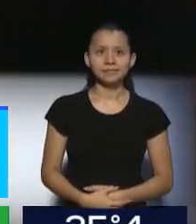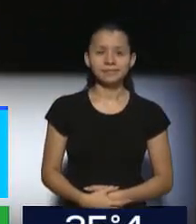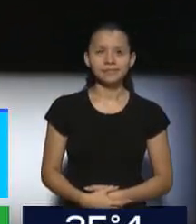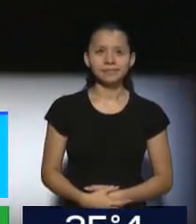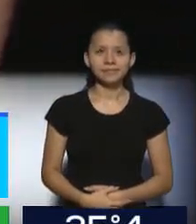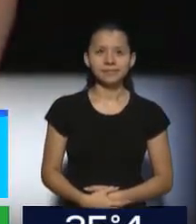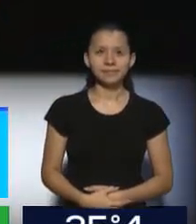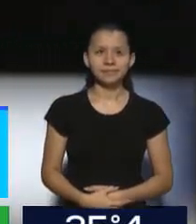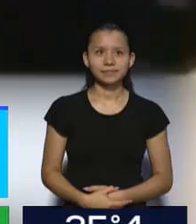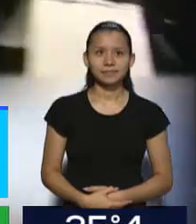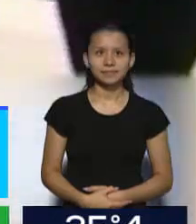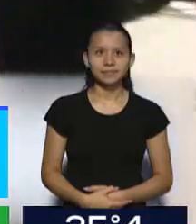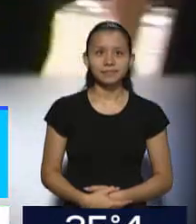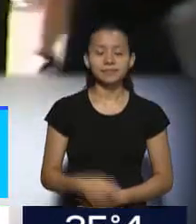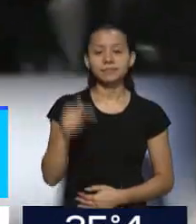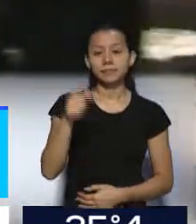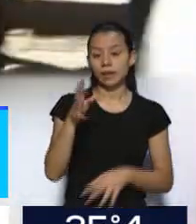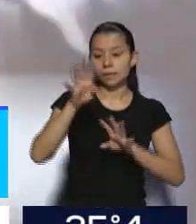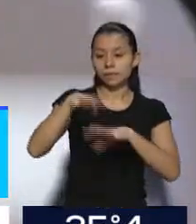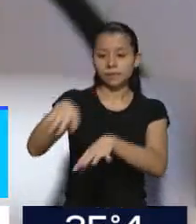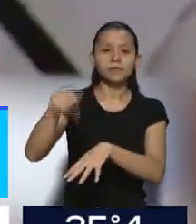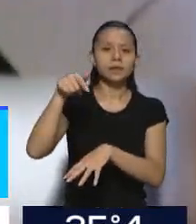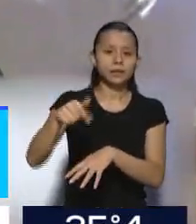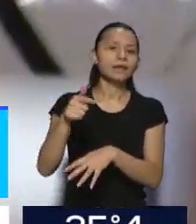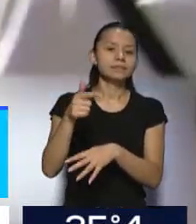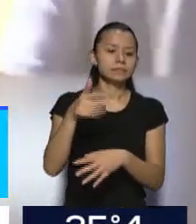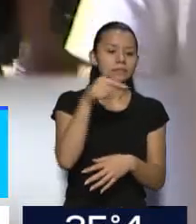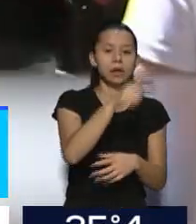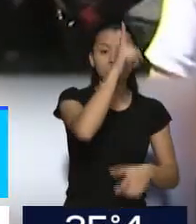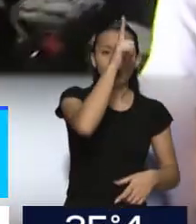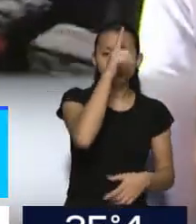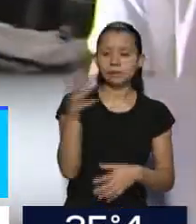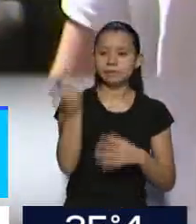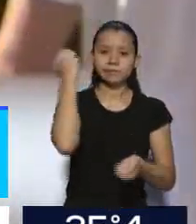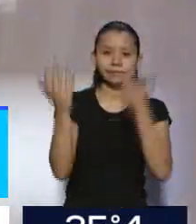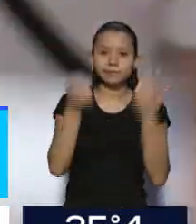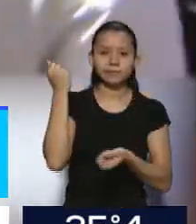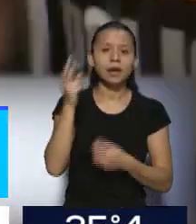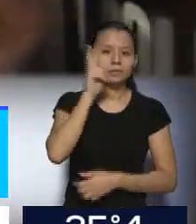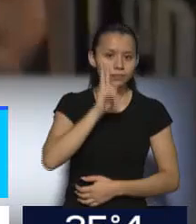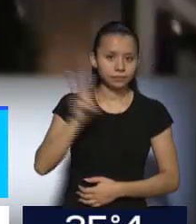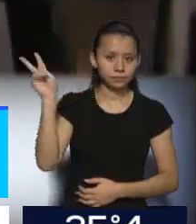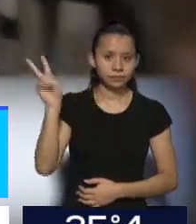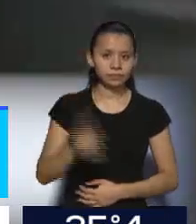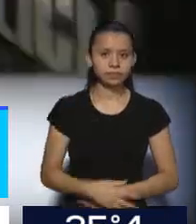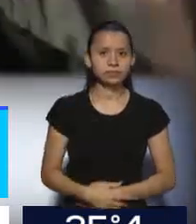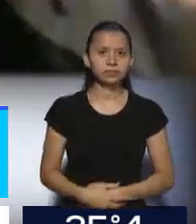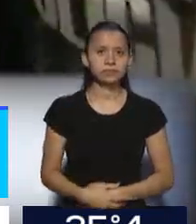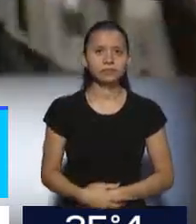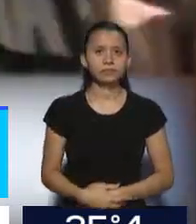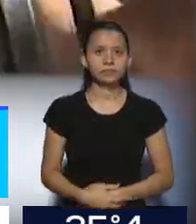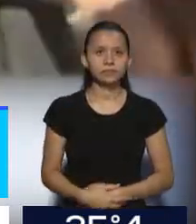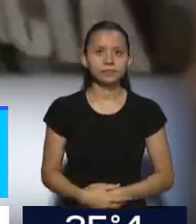Así comenzaban a sacar a los manifestantes que habían participado de la protesta en la zona del Palacio de los Tribunales de Talcahuano. El operativo de